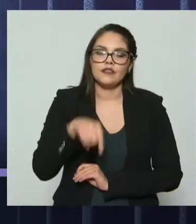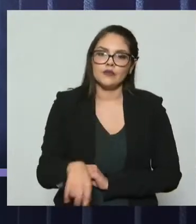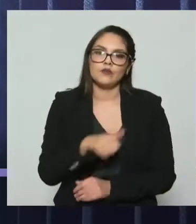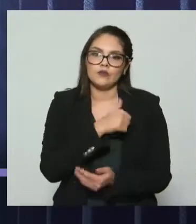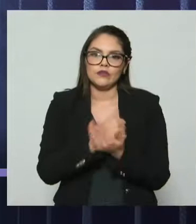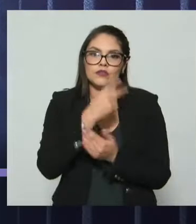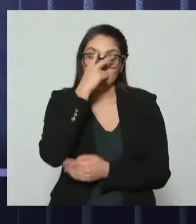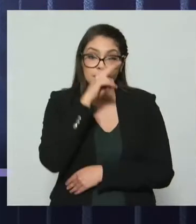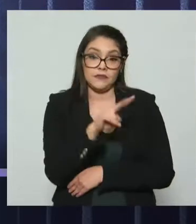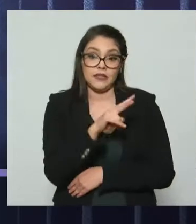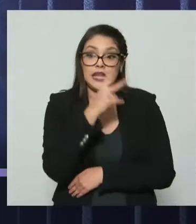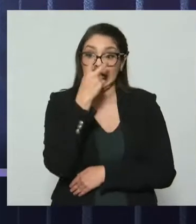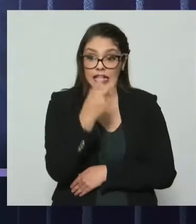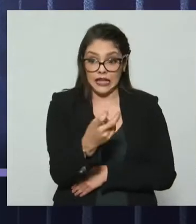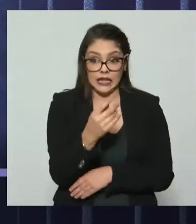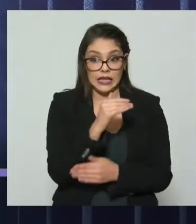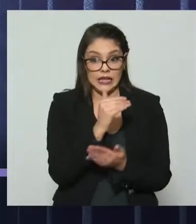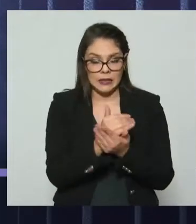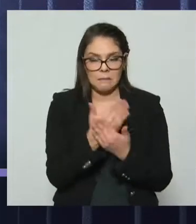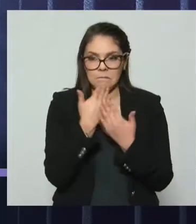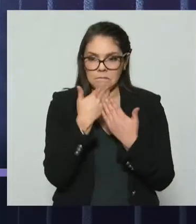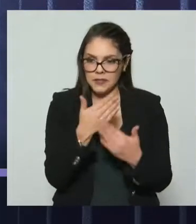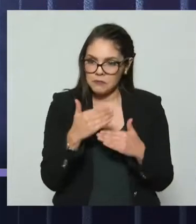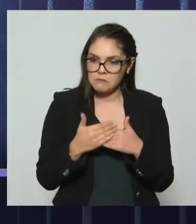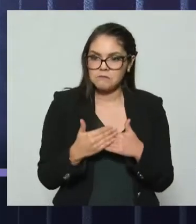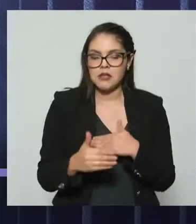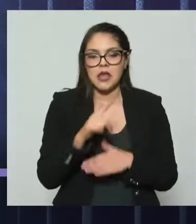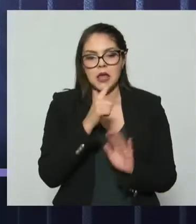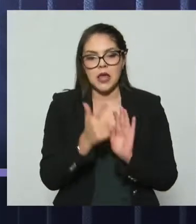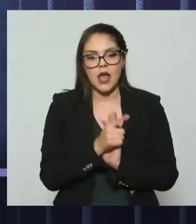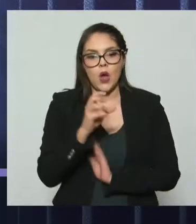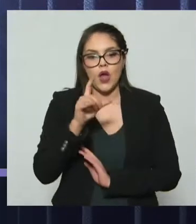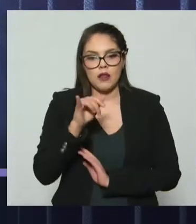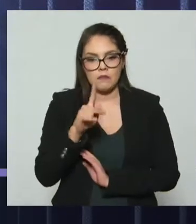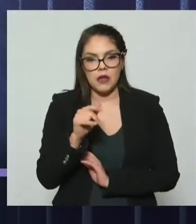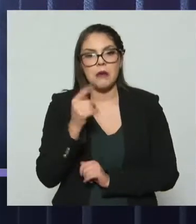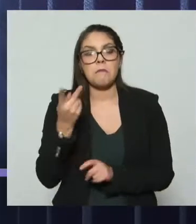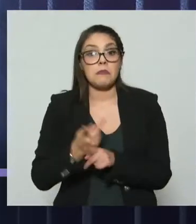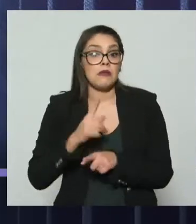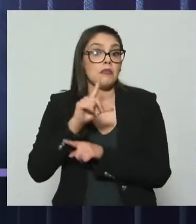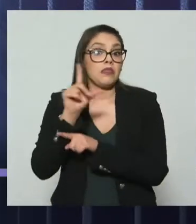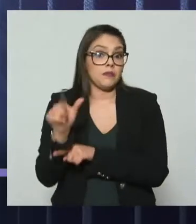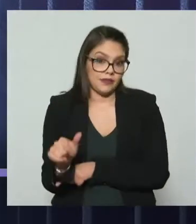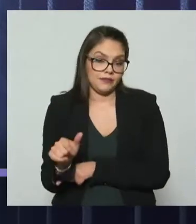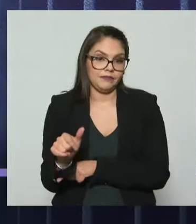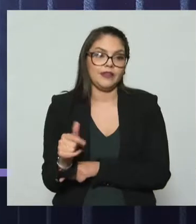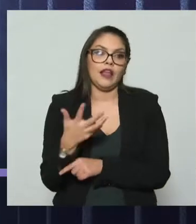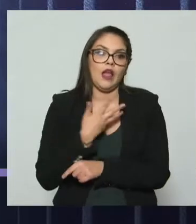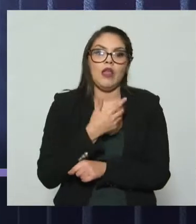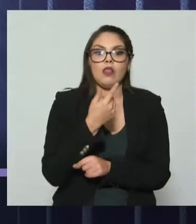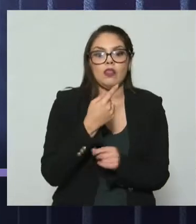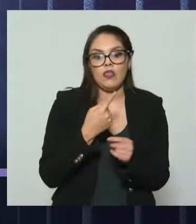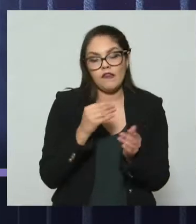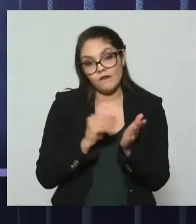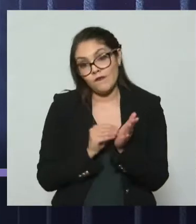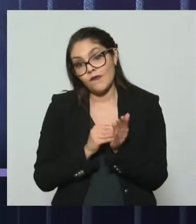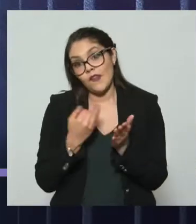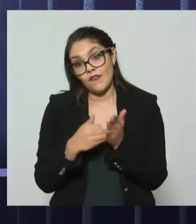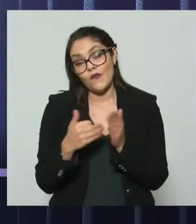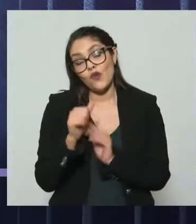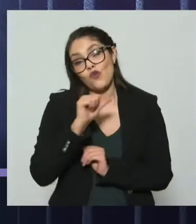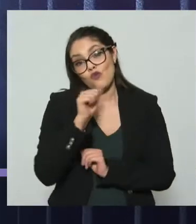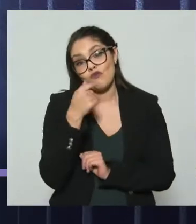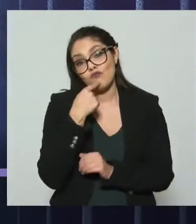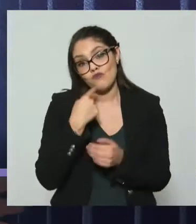país. Hasta ahí vamos bien con el tema de la ley Olimpia y lo que sigue, hay todavía otras demandas de las mujeres